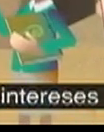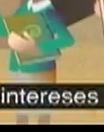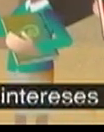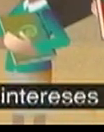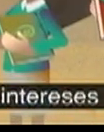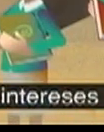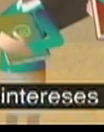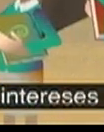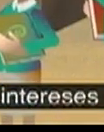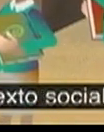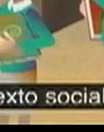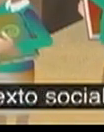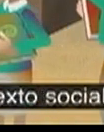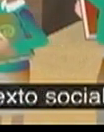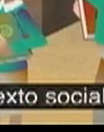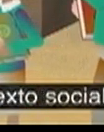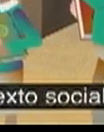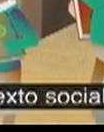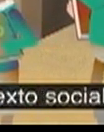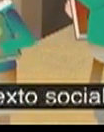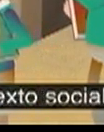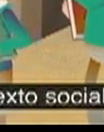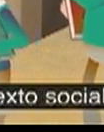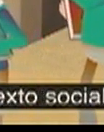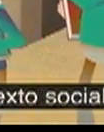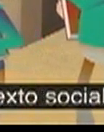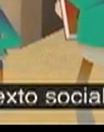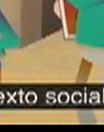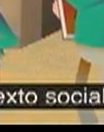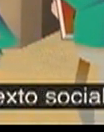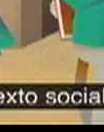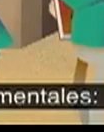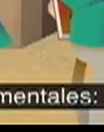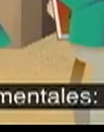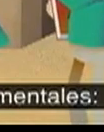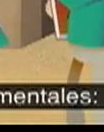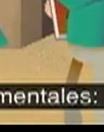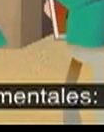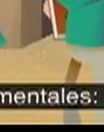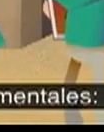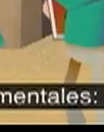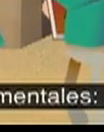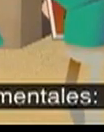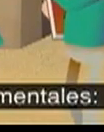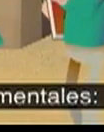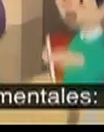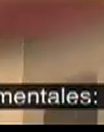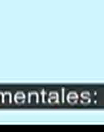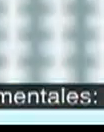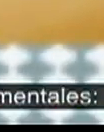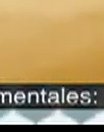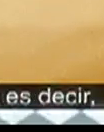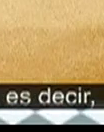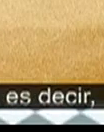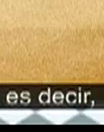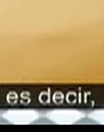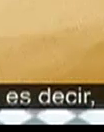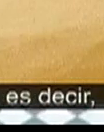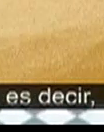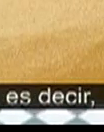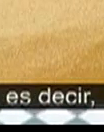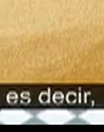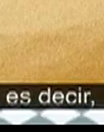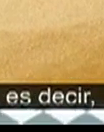necesidades educativas e intereses específicos de cada alumno en su contexto social. Se establecen en 5 puntos fundamentales.